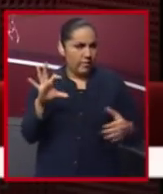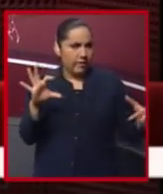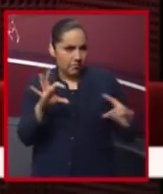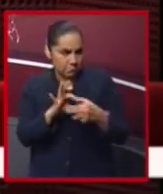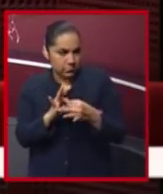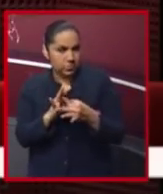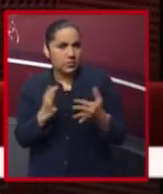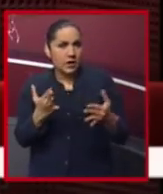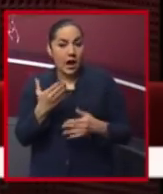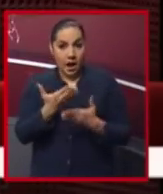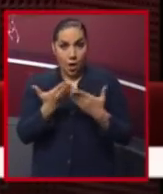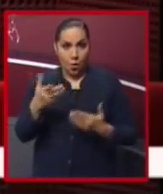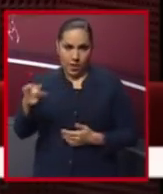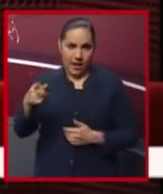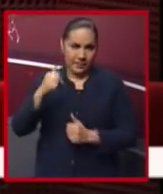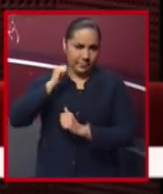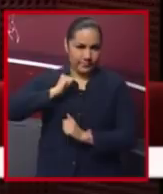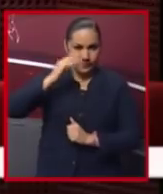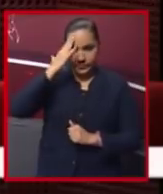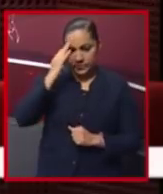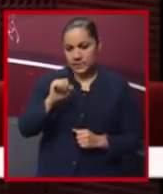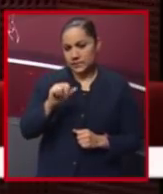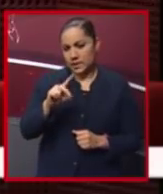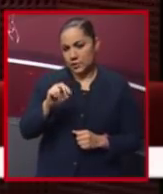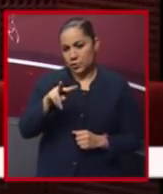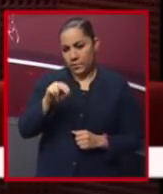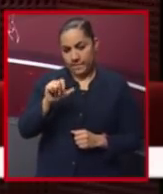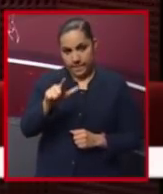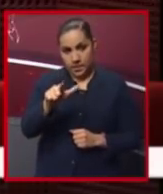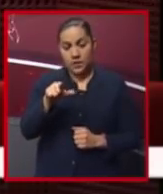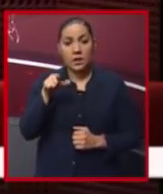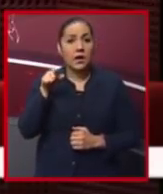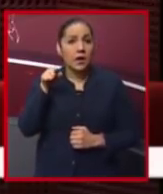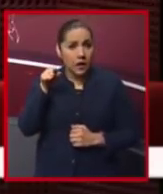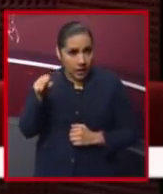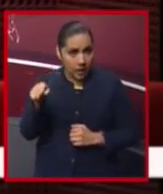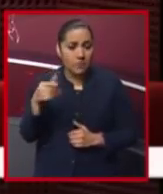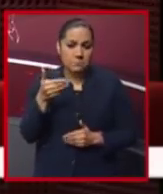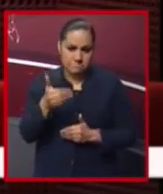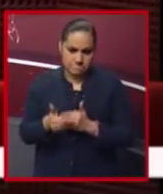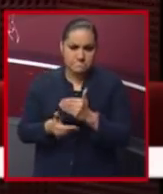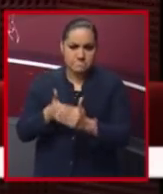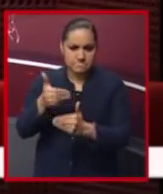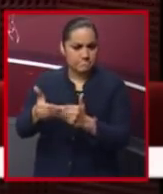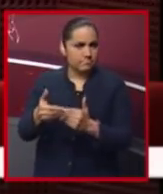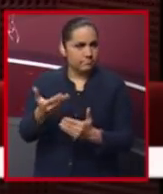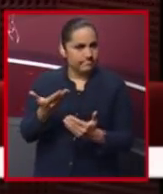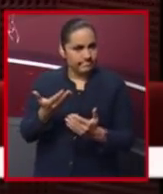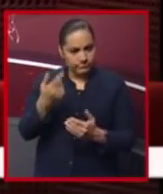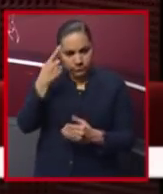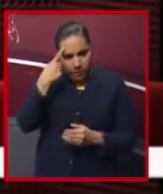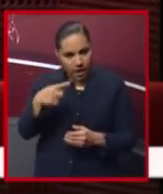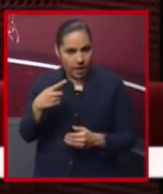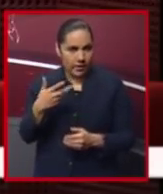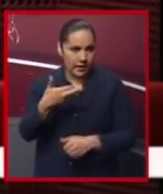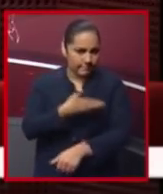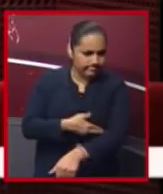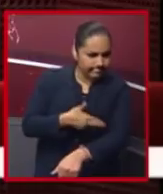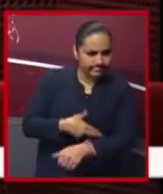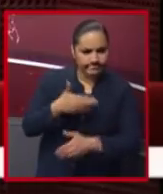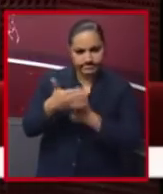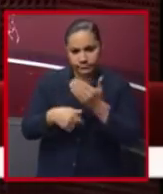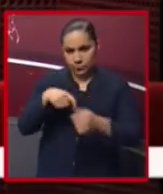lidera la doctora Sandoval, en el marco de esta importante transformación que se adelanta en el